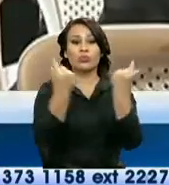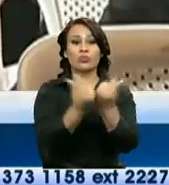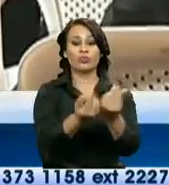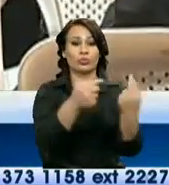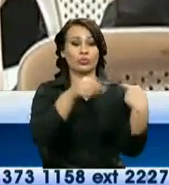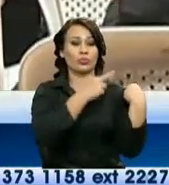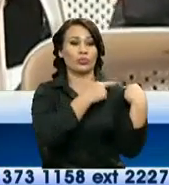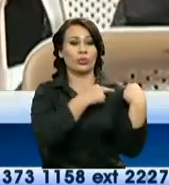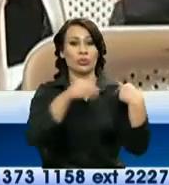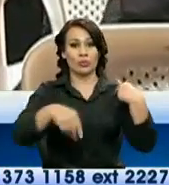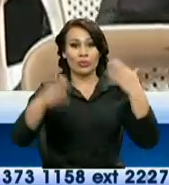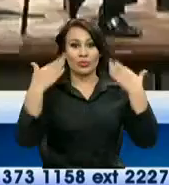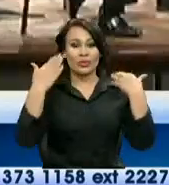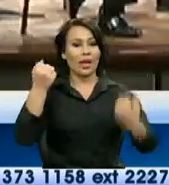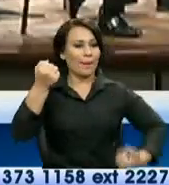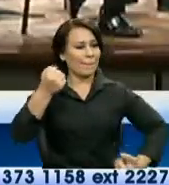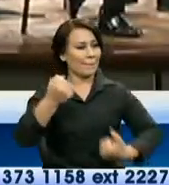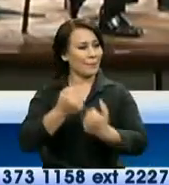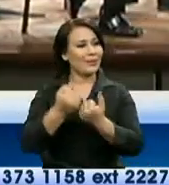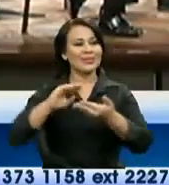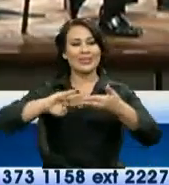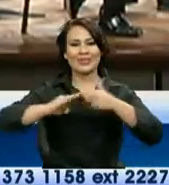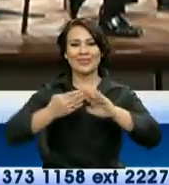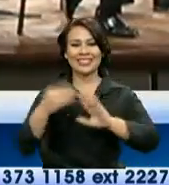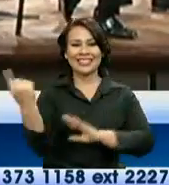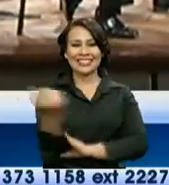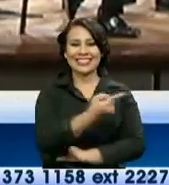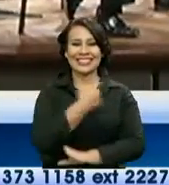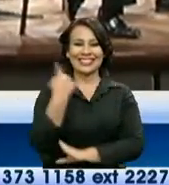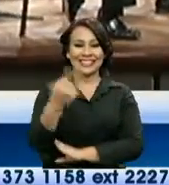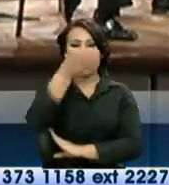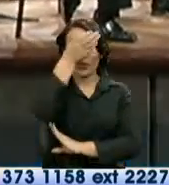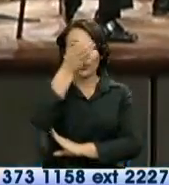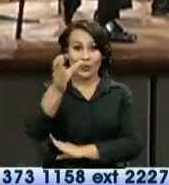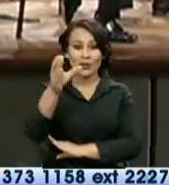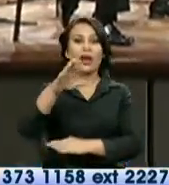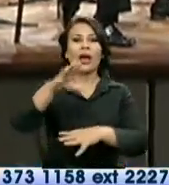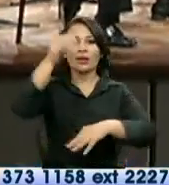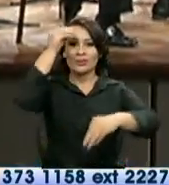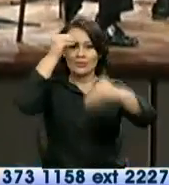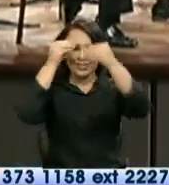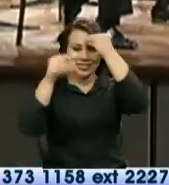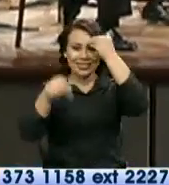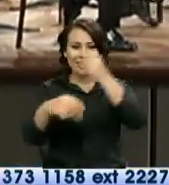y de su constante aporte al arte y la cultura del país.